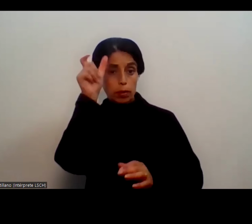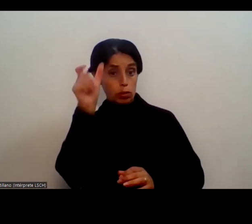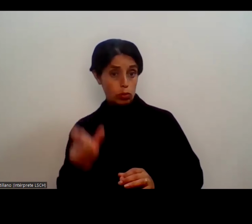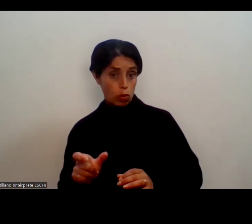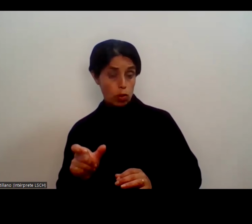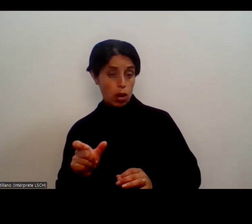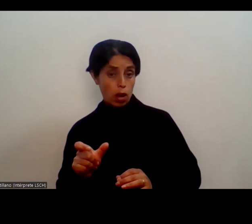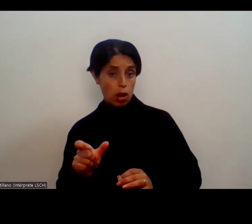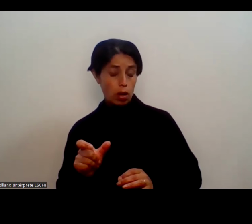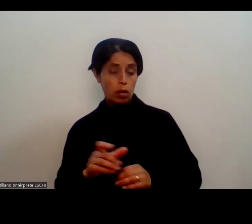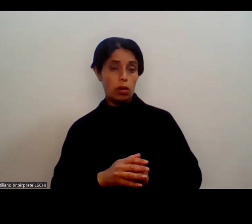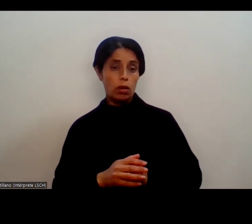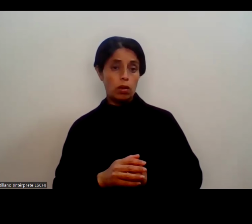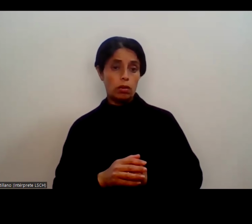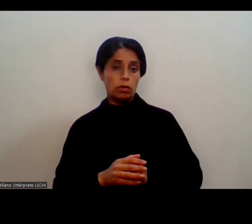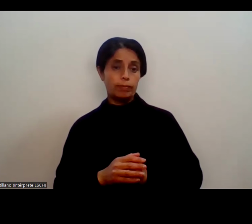tienen